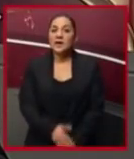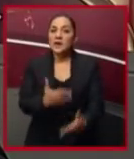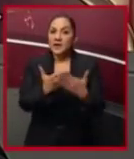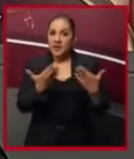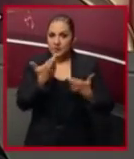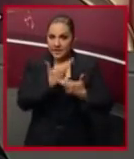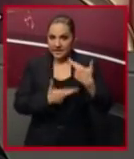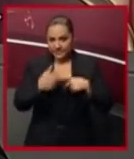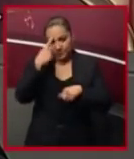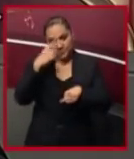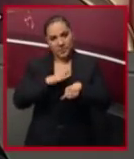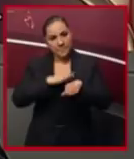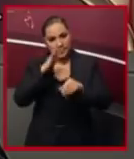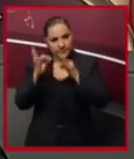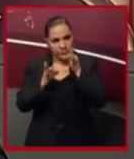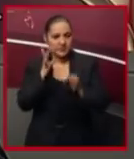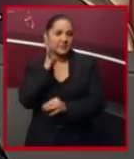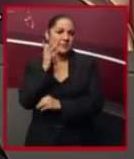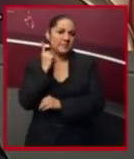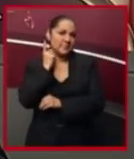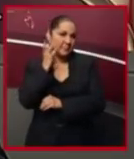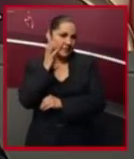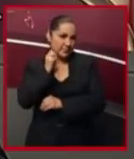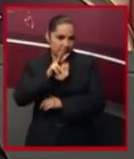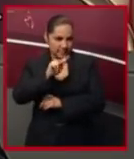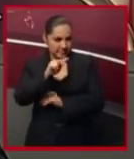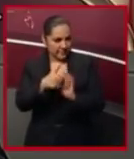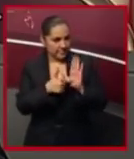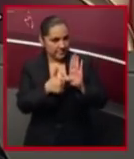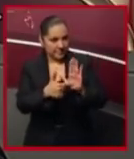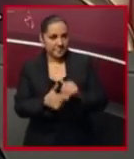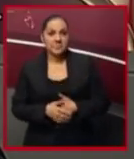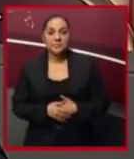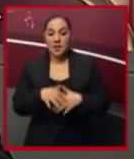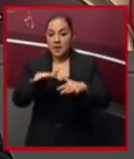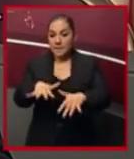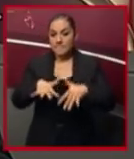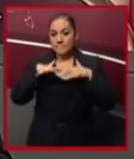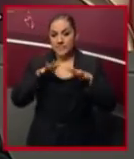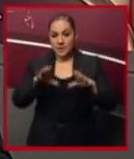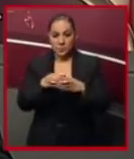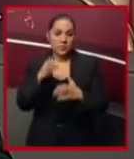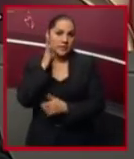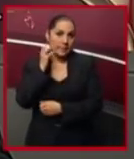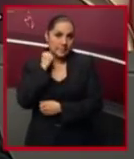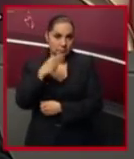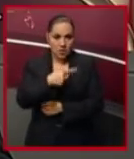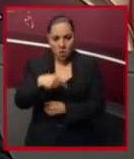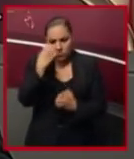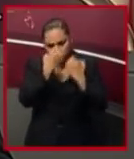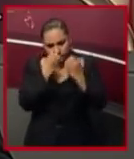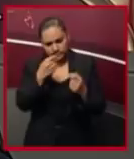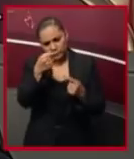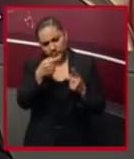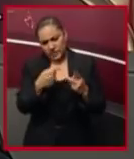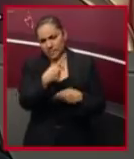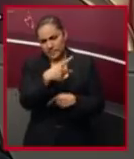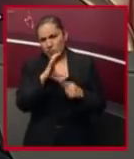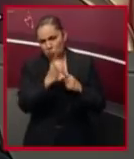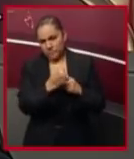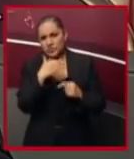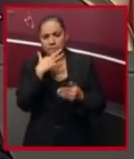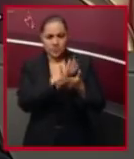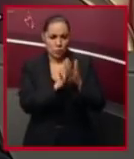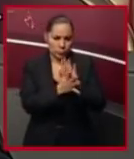Estamos de regreso con usted en Noticias del Congreso. El Pleno del Senado de la República discutió dictamen de Comisiones Unidas Anticorrupción, Transparencia y Participación